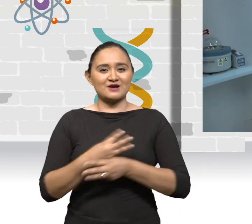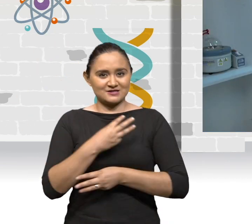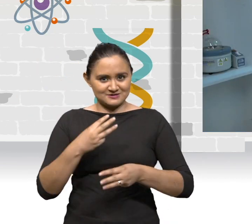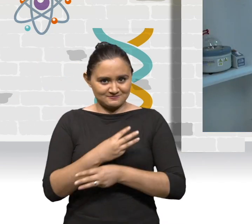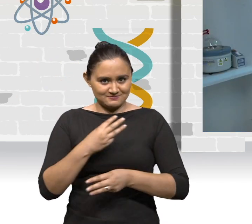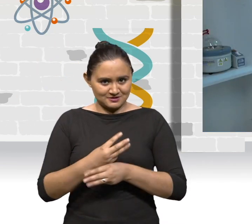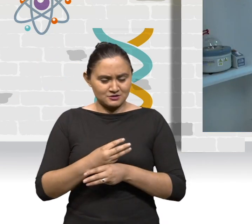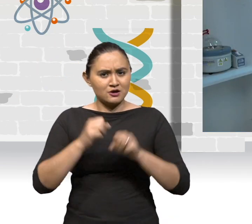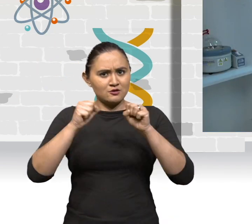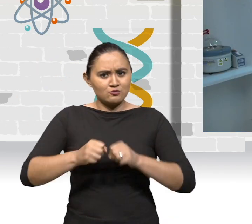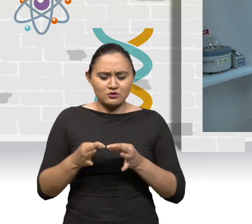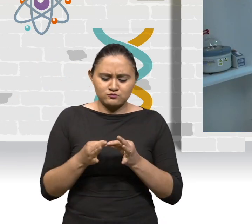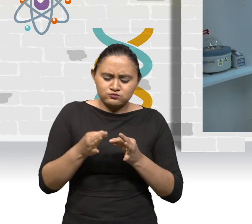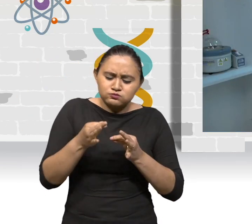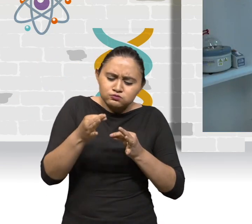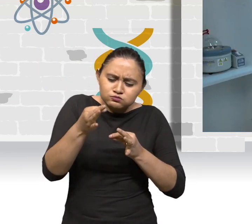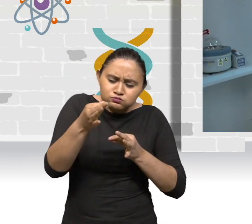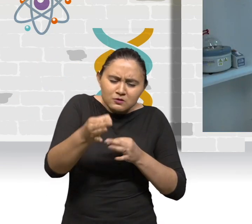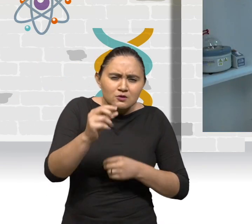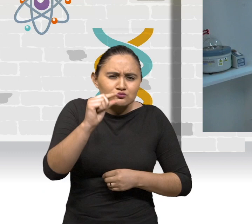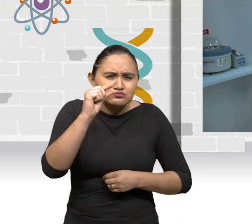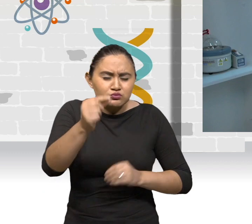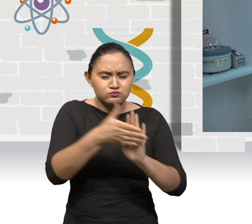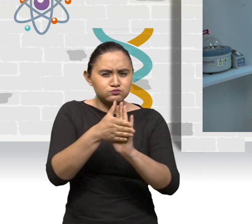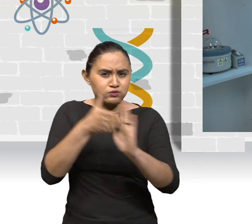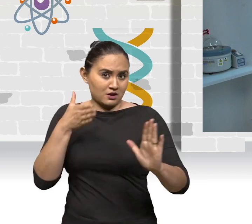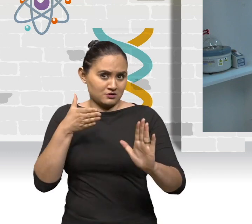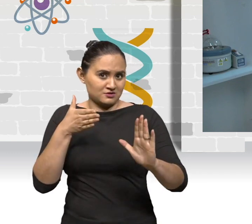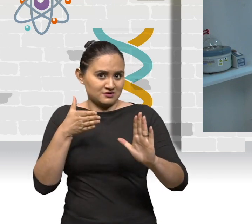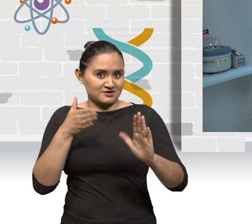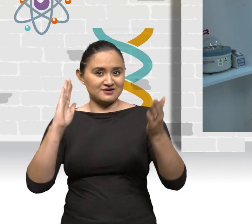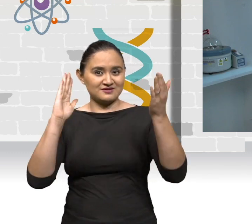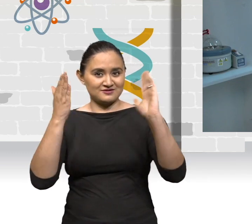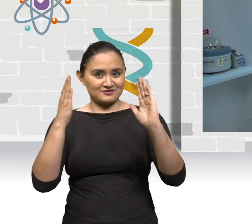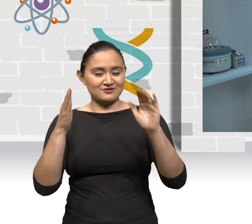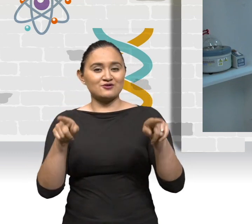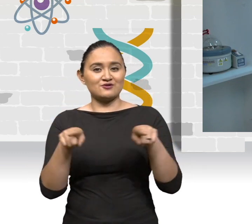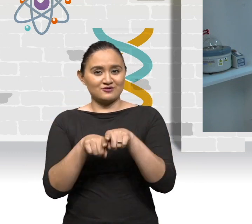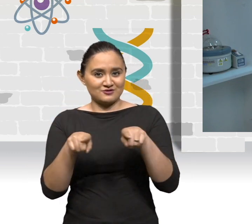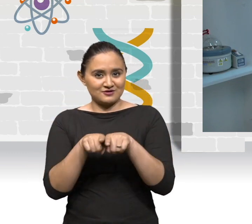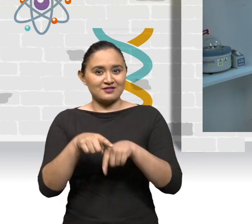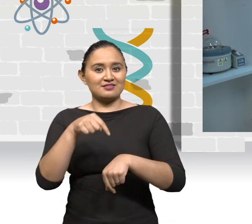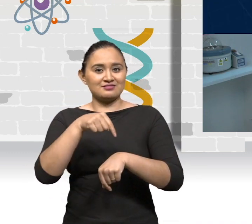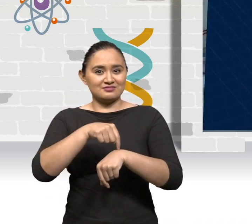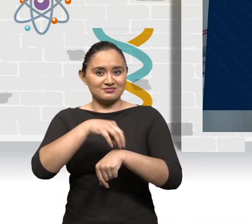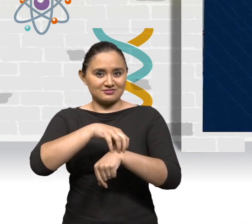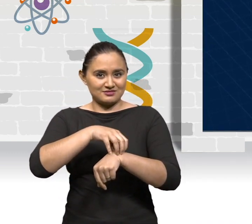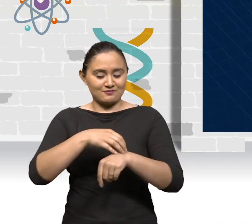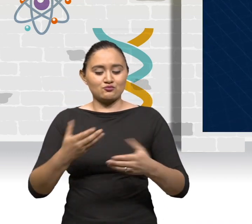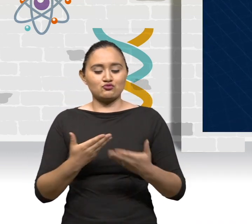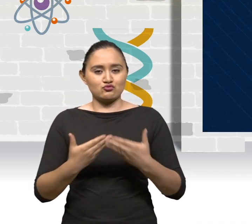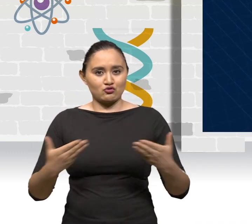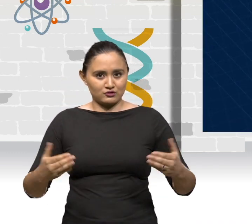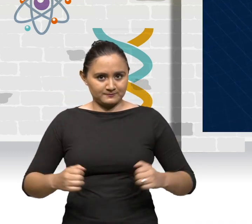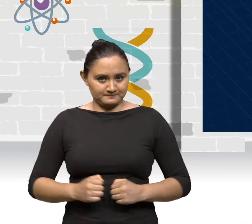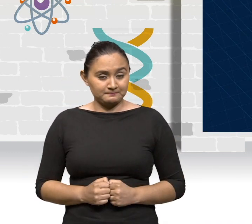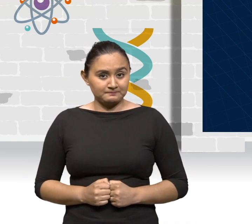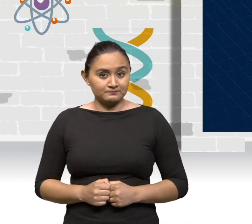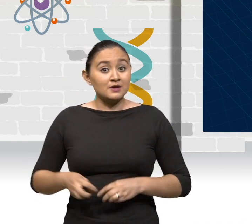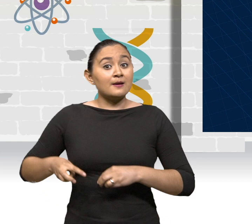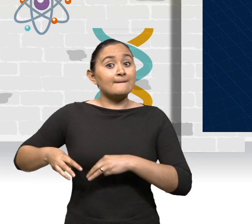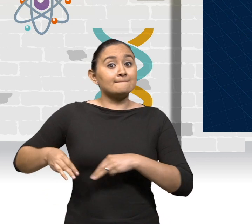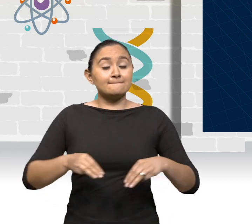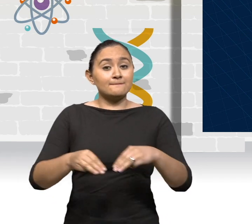definiendo la derivada, que nos permite medir una muy pequeña fracción de velocidad con respecto al tiempo en un cuerpo.